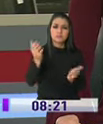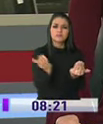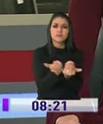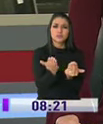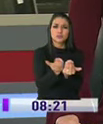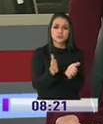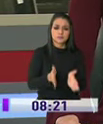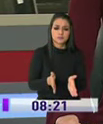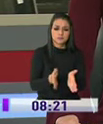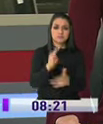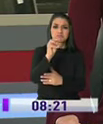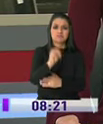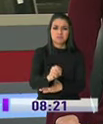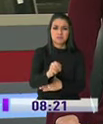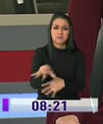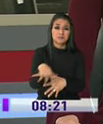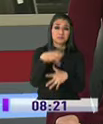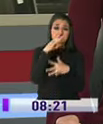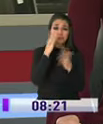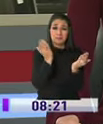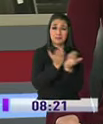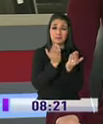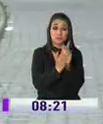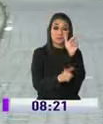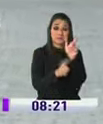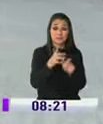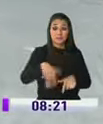basura causa molestia a los habitantes.